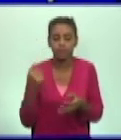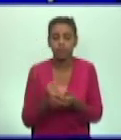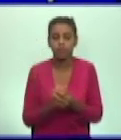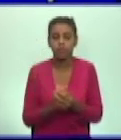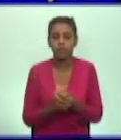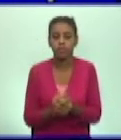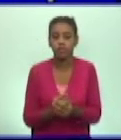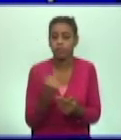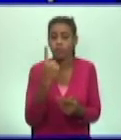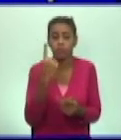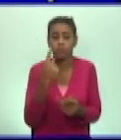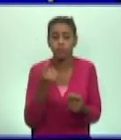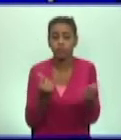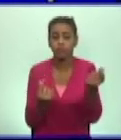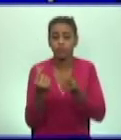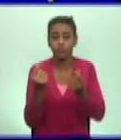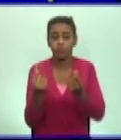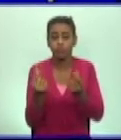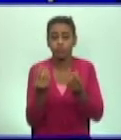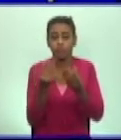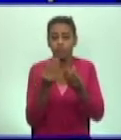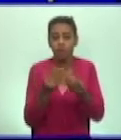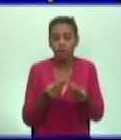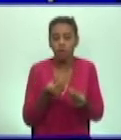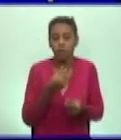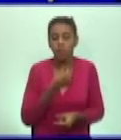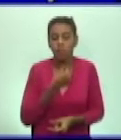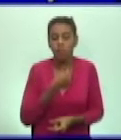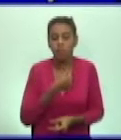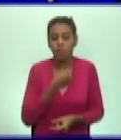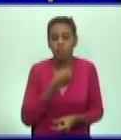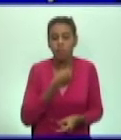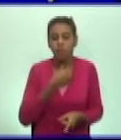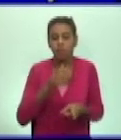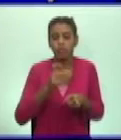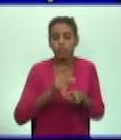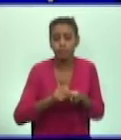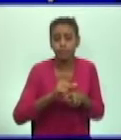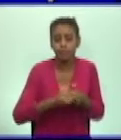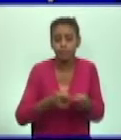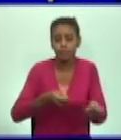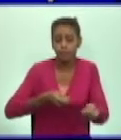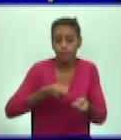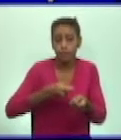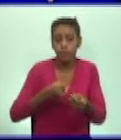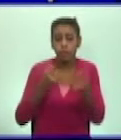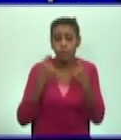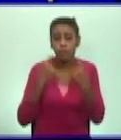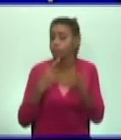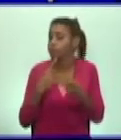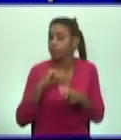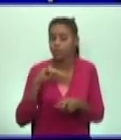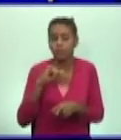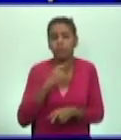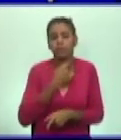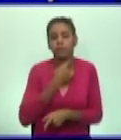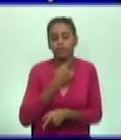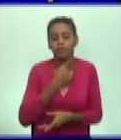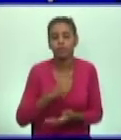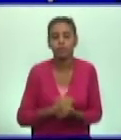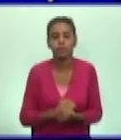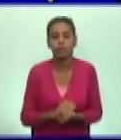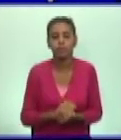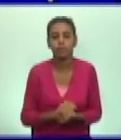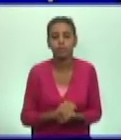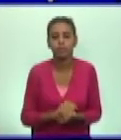principales renglones de la economía del país estaban debilitados, sobre todo la agricultura, que es un elemento fundamental de la economía de este país, estaba muy debilitado. Pues